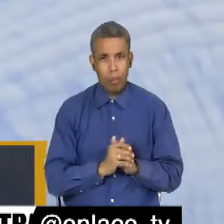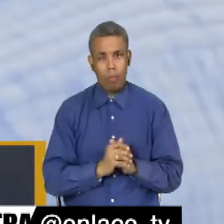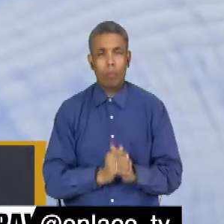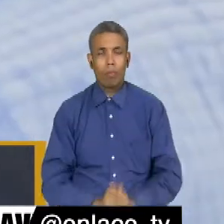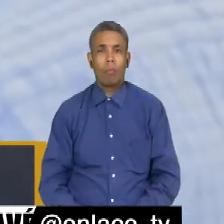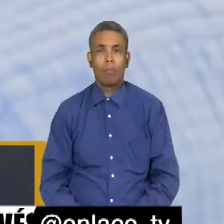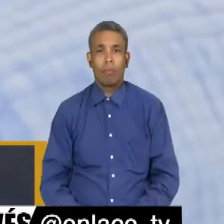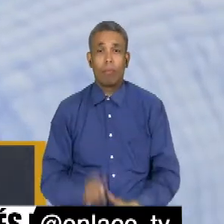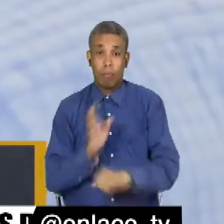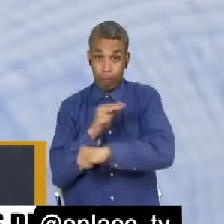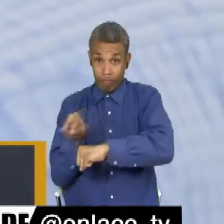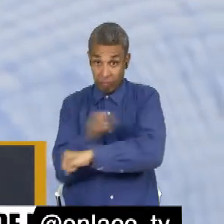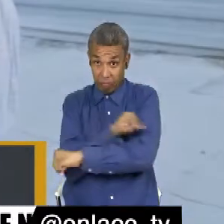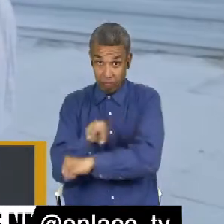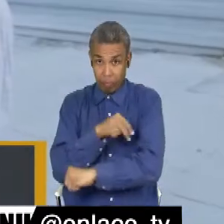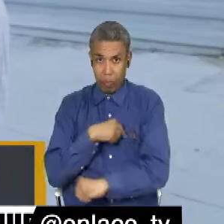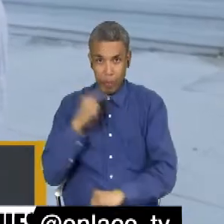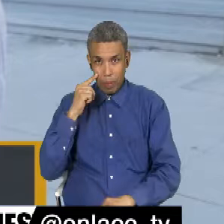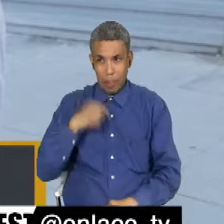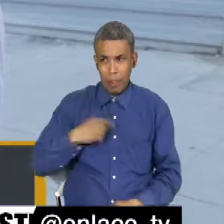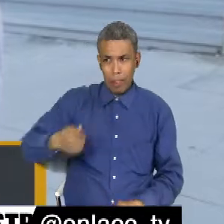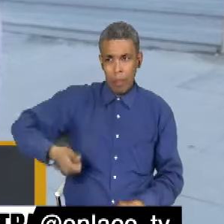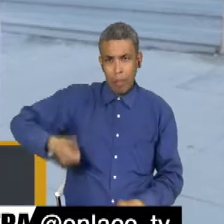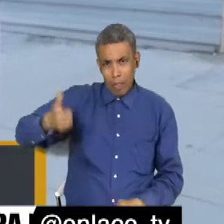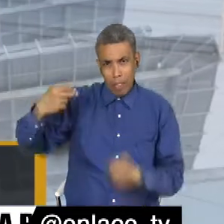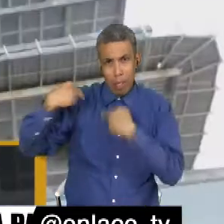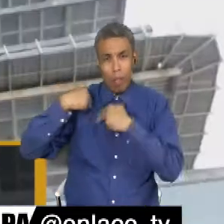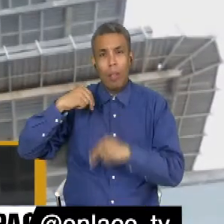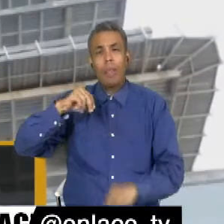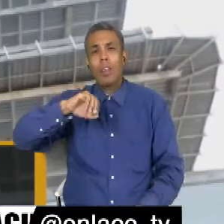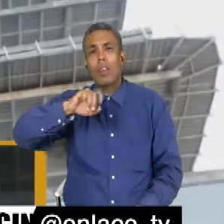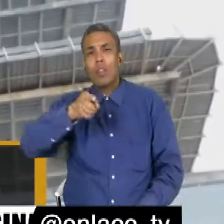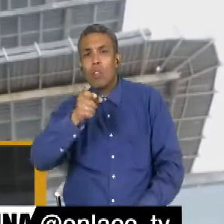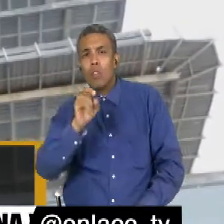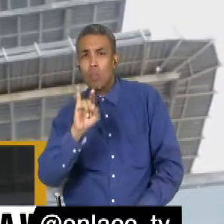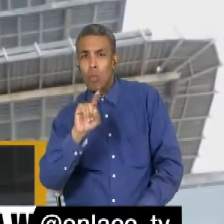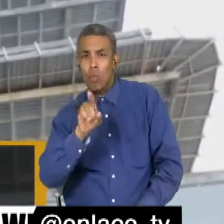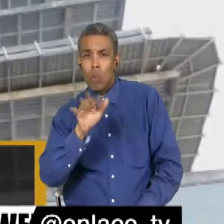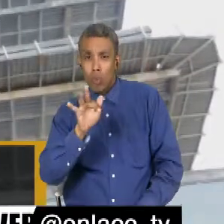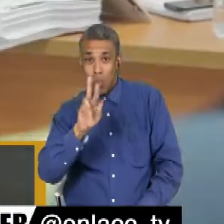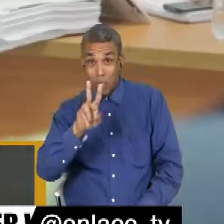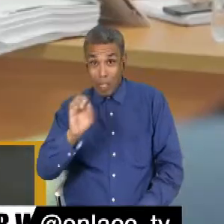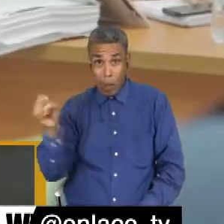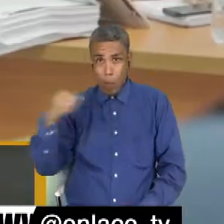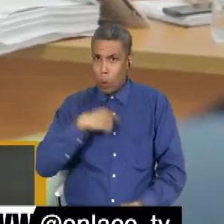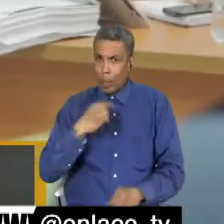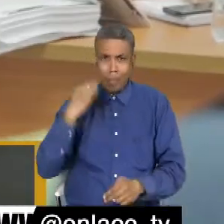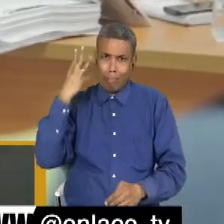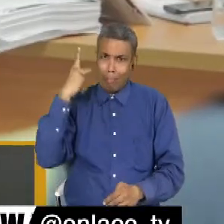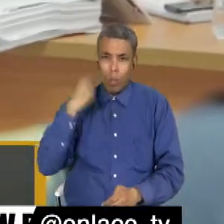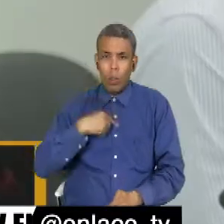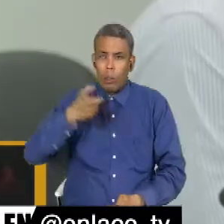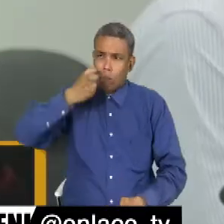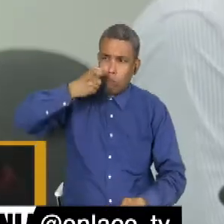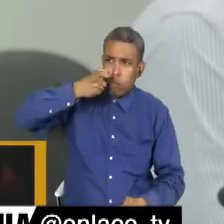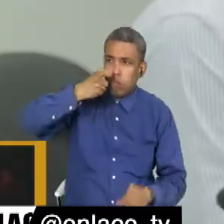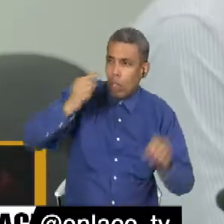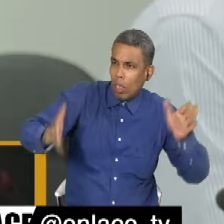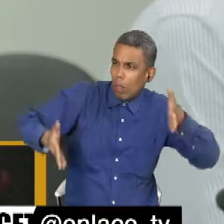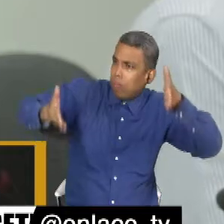La Personería Municipal en cabeza del doctor Gustavo de la Osa Sánchez estará vigilando de manera eficaz el cumplimiento del debido